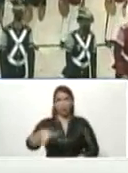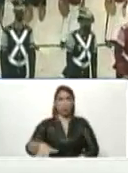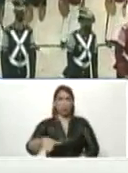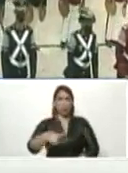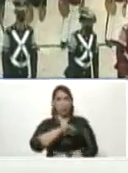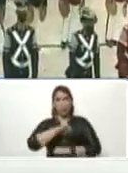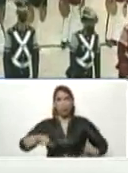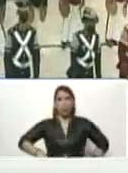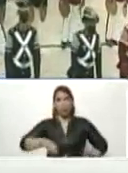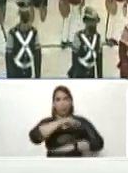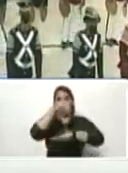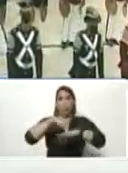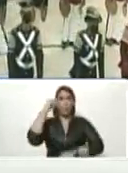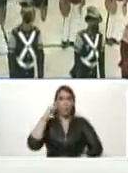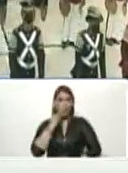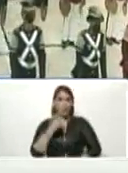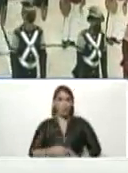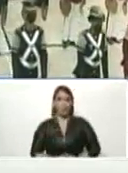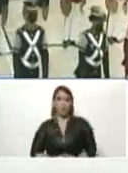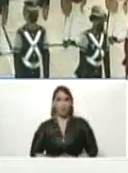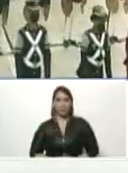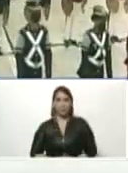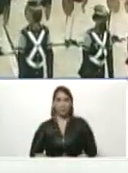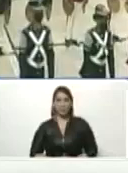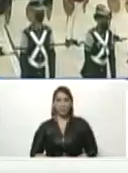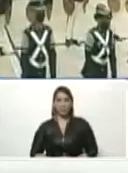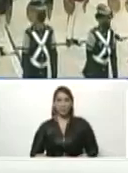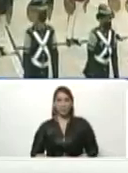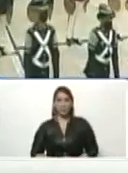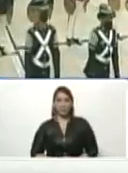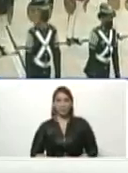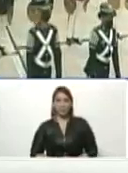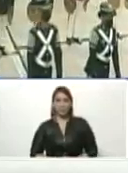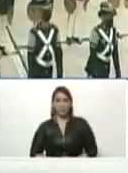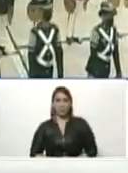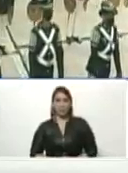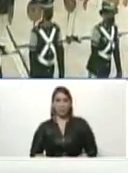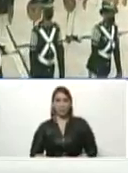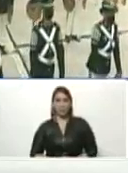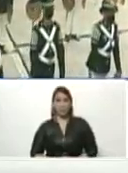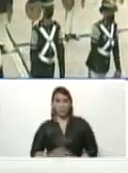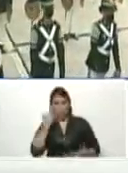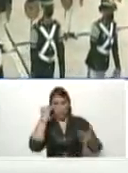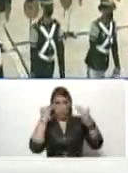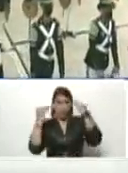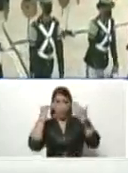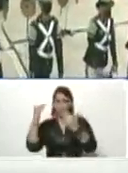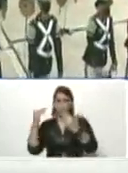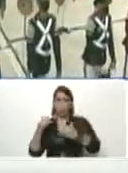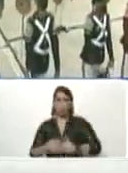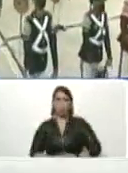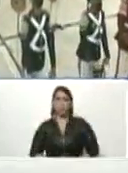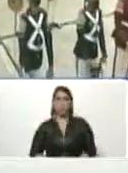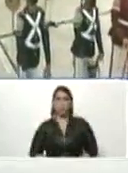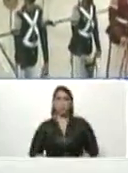Guardia Nacional Bolivariana, presentes. Nuestro saludo fervoroso.